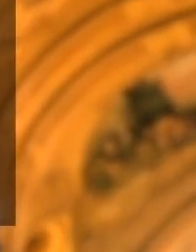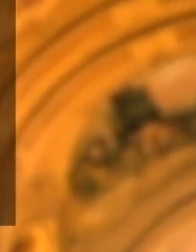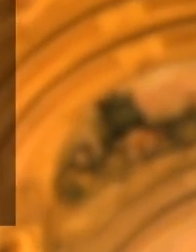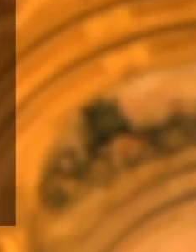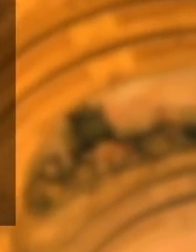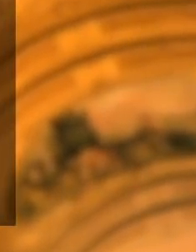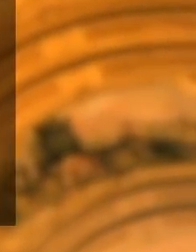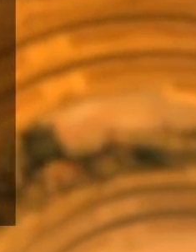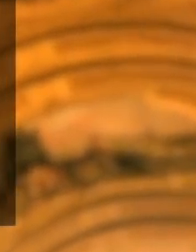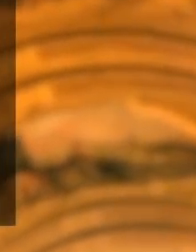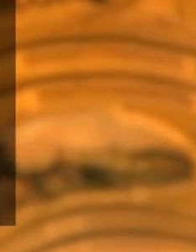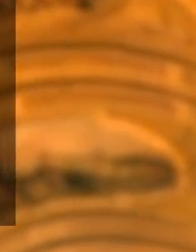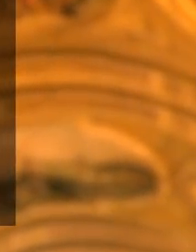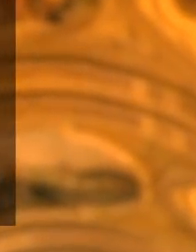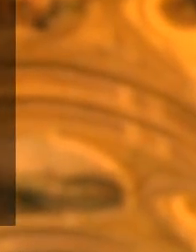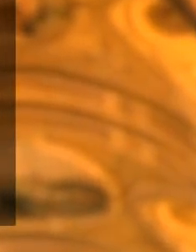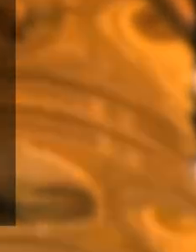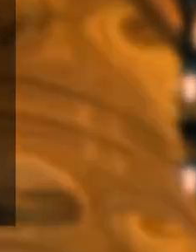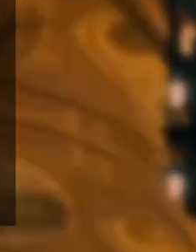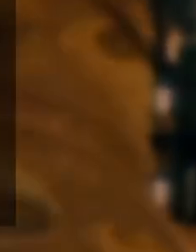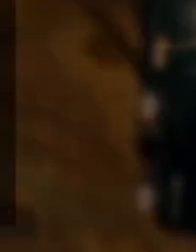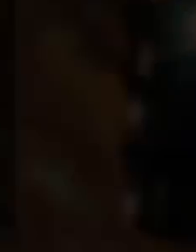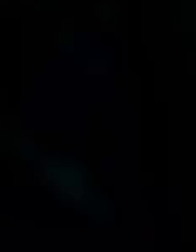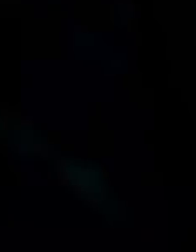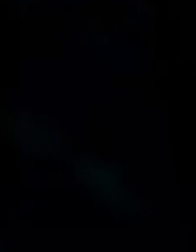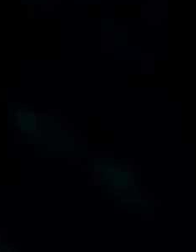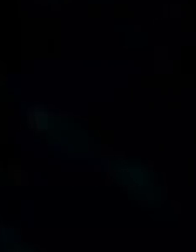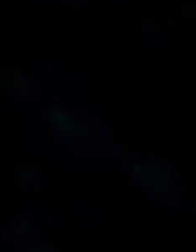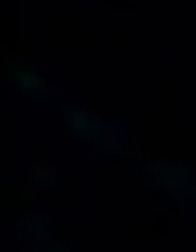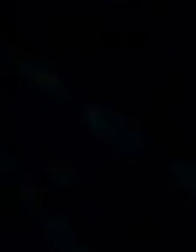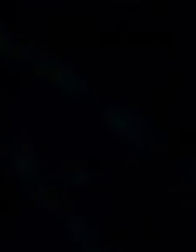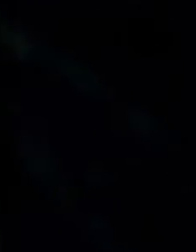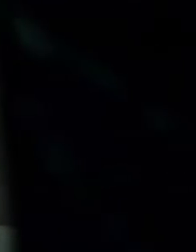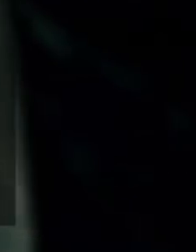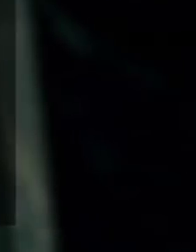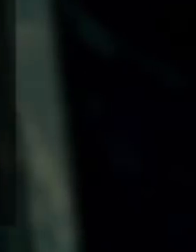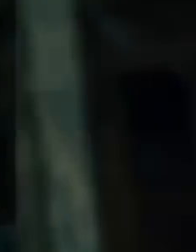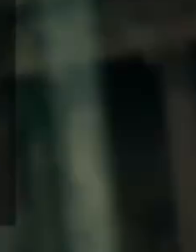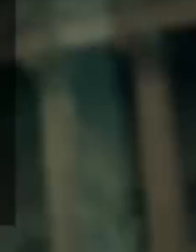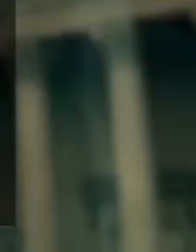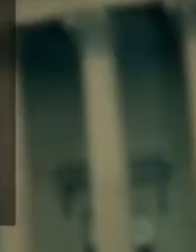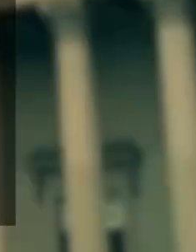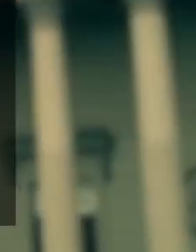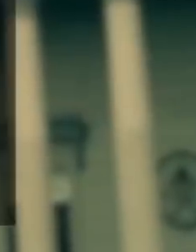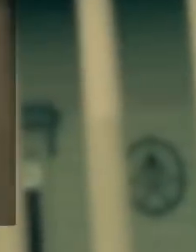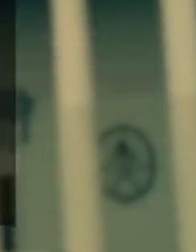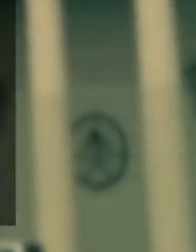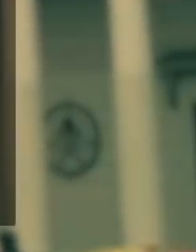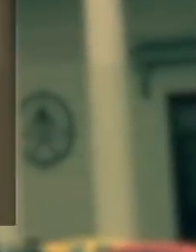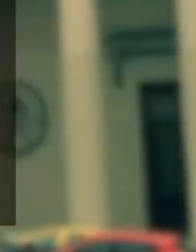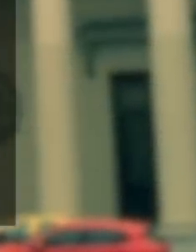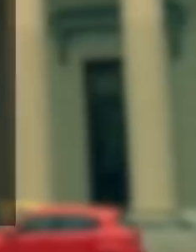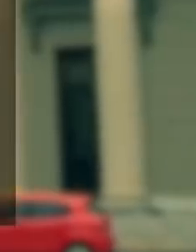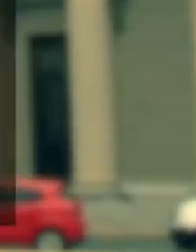ella, con la libertad que siempre cada uno aporta a la Iglesia en la colecta